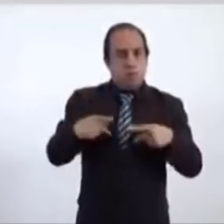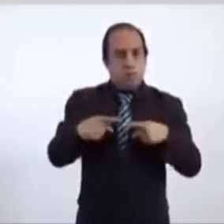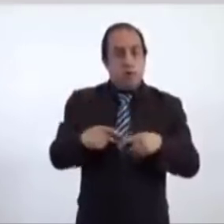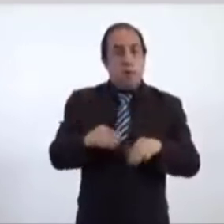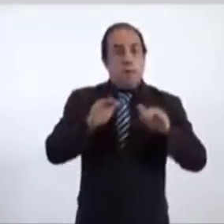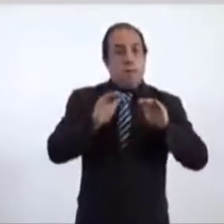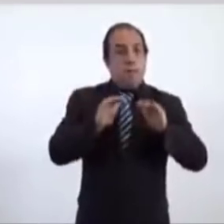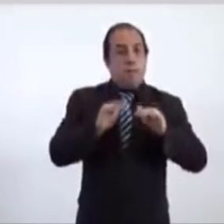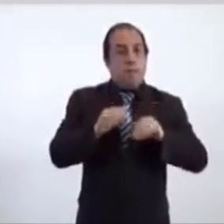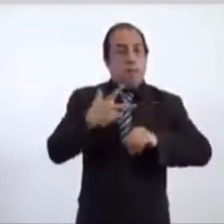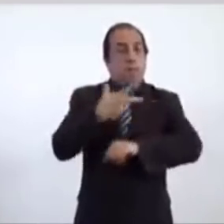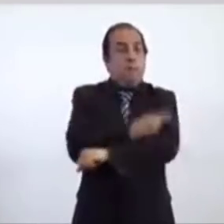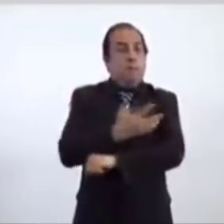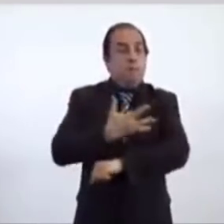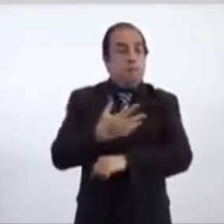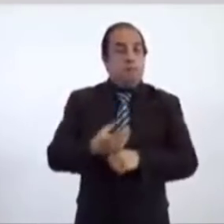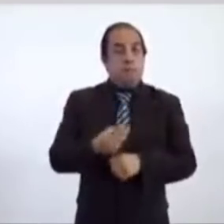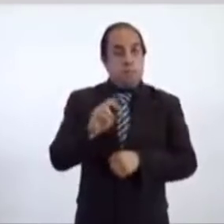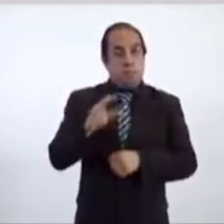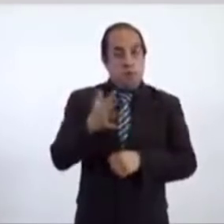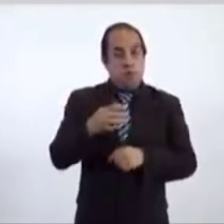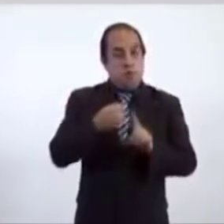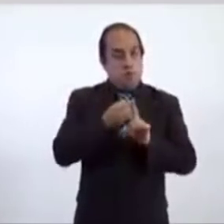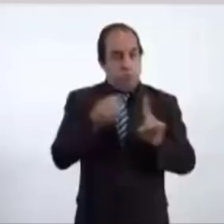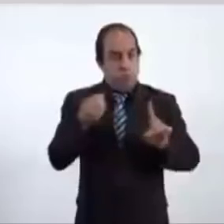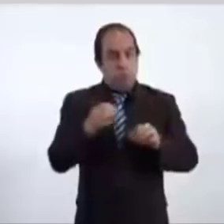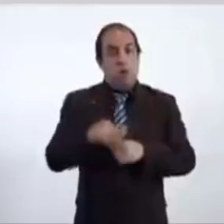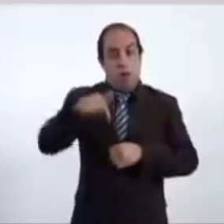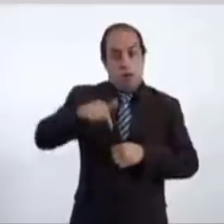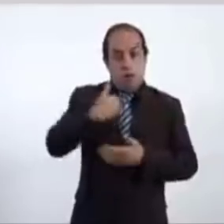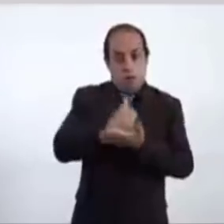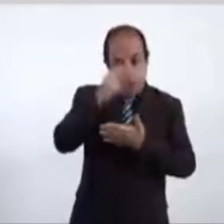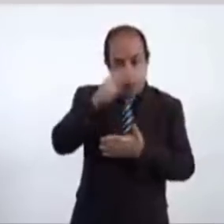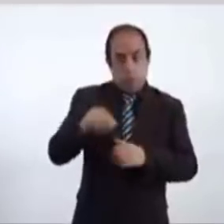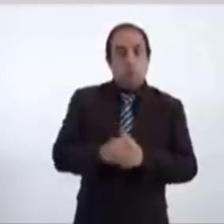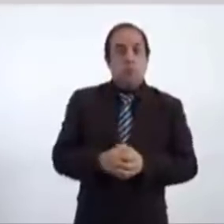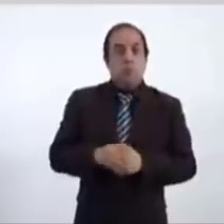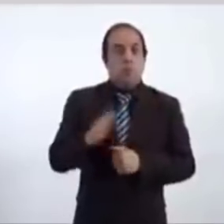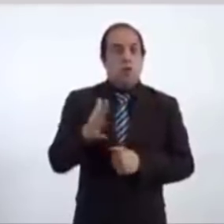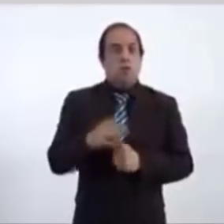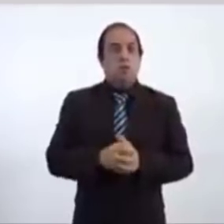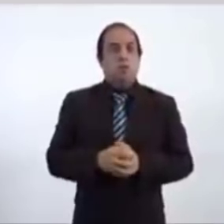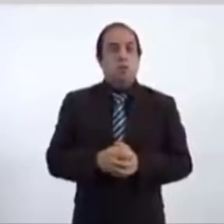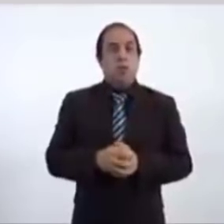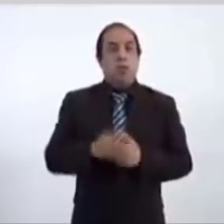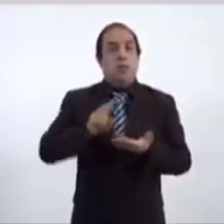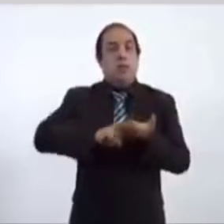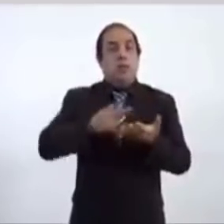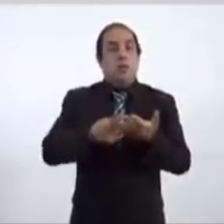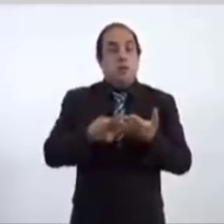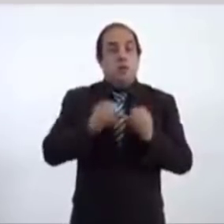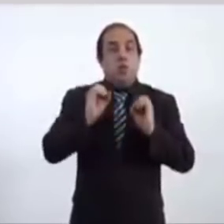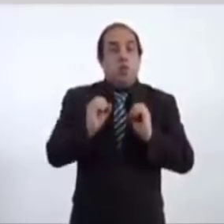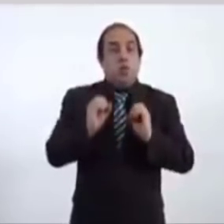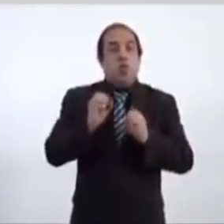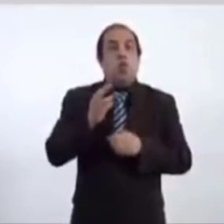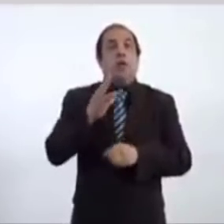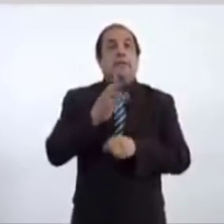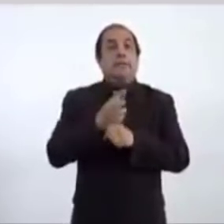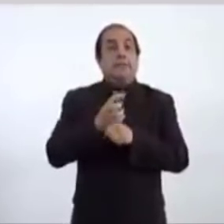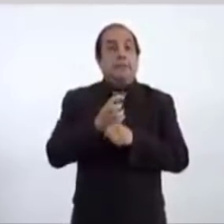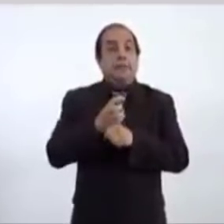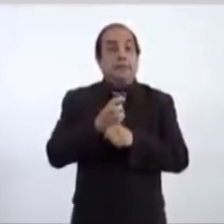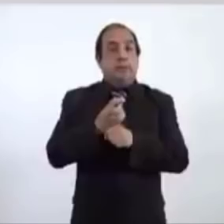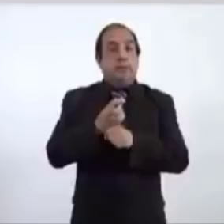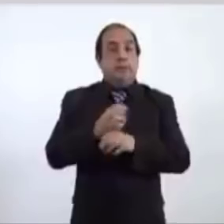que se van a vacunar, más o menos sobre ese orden. Aquí estamos hablando pues probablemente del doble o del triple, es decir,